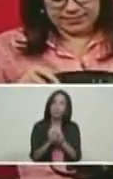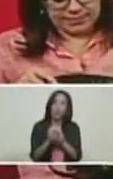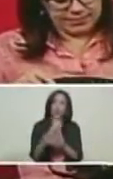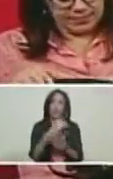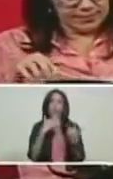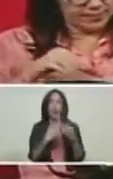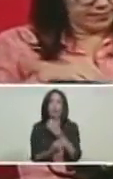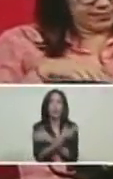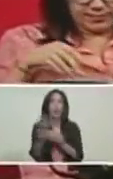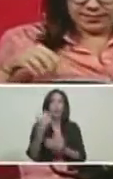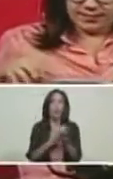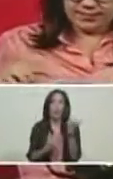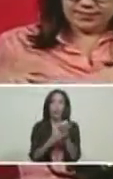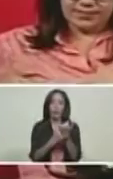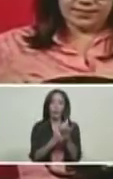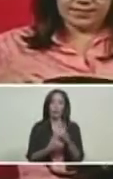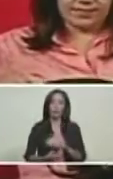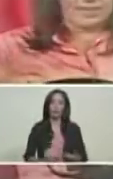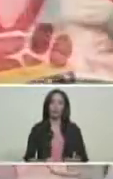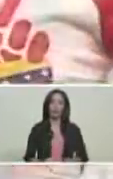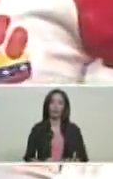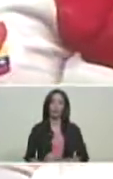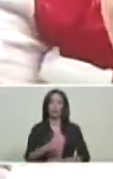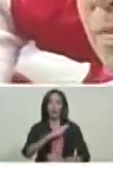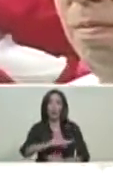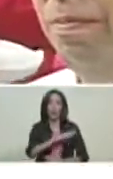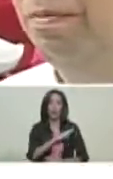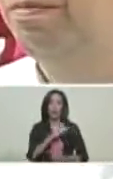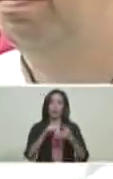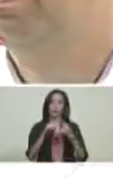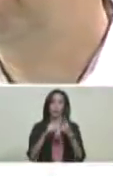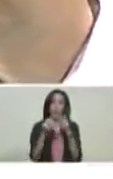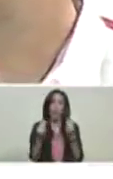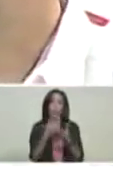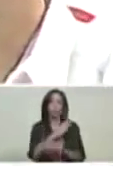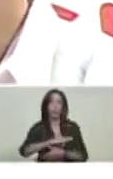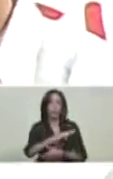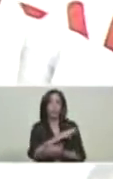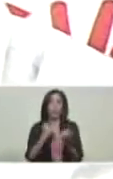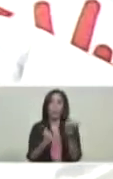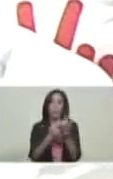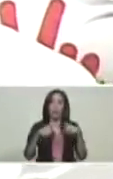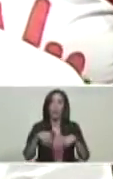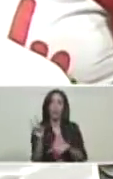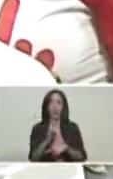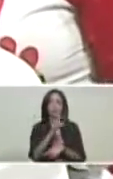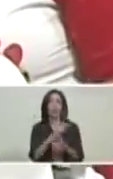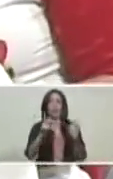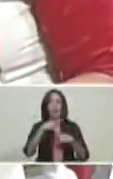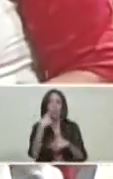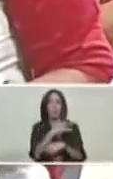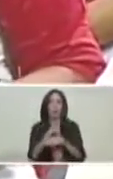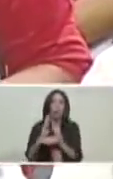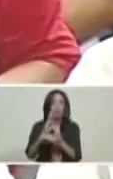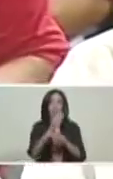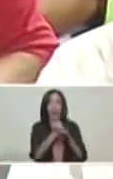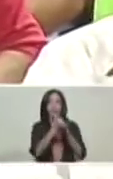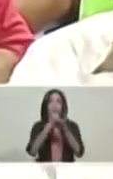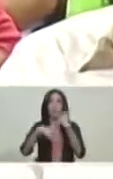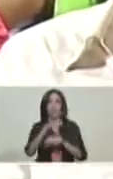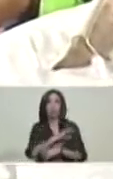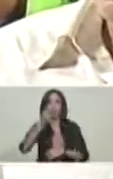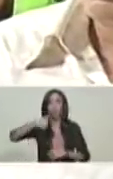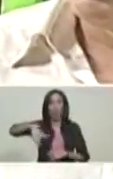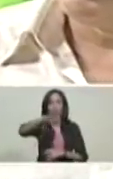agradecimiento y nuestro reconocimiento. Las misiones y grandes misiones y las políticas de protección social que